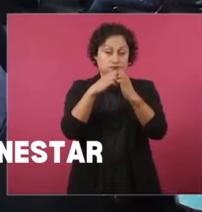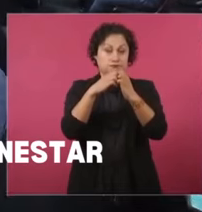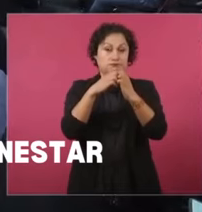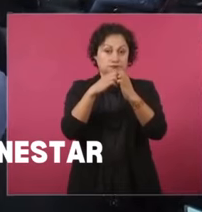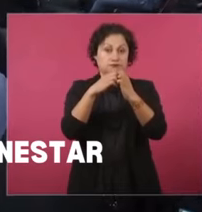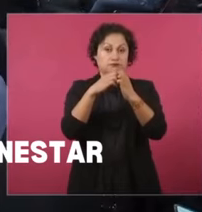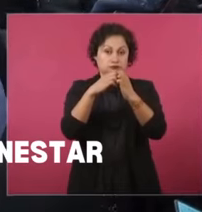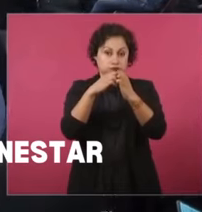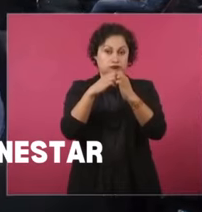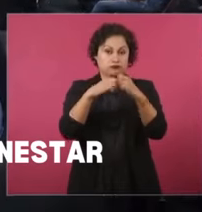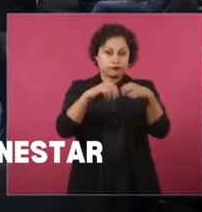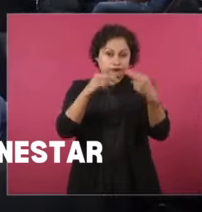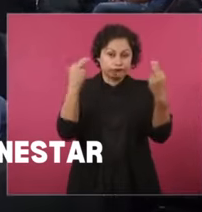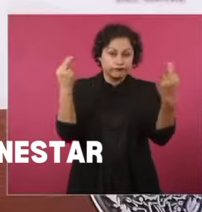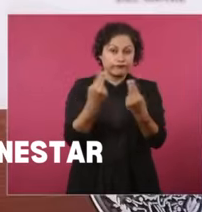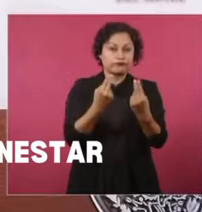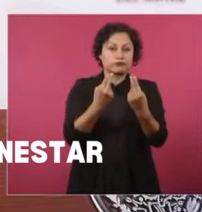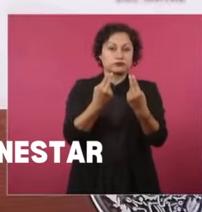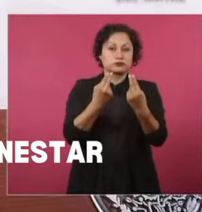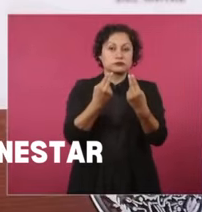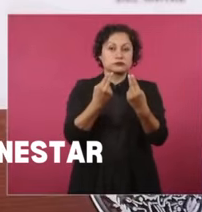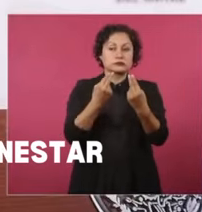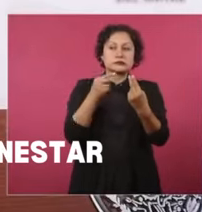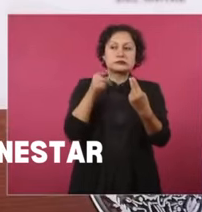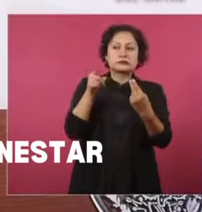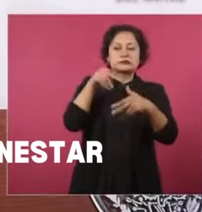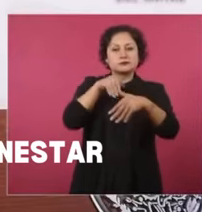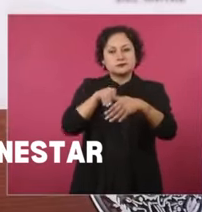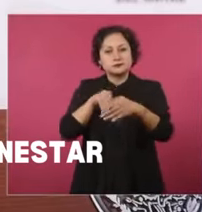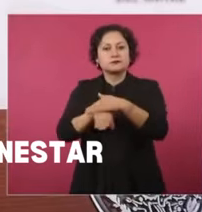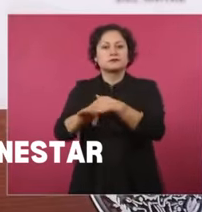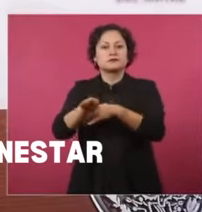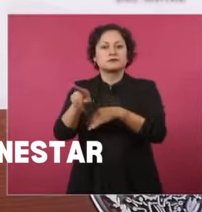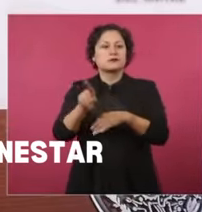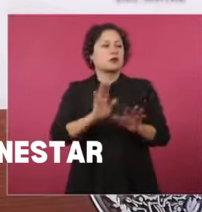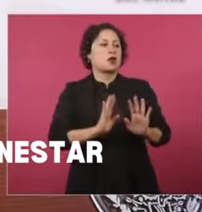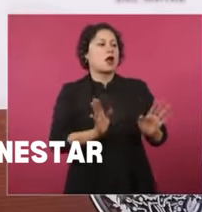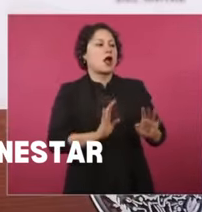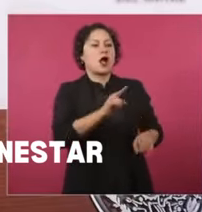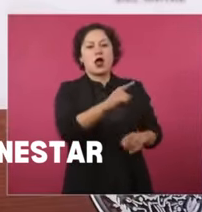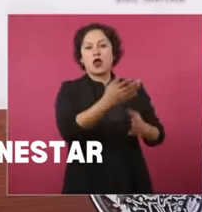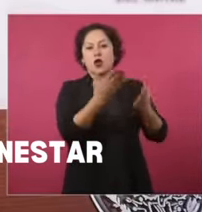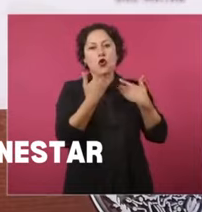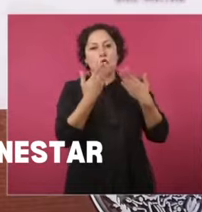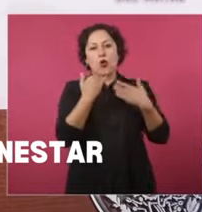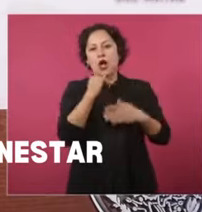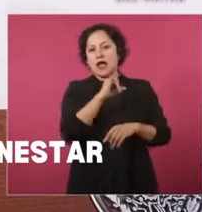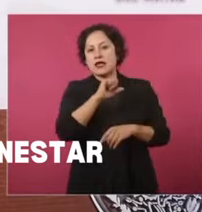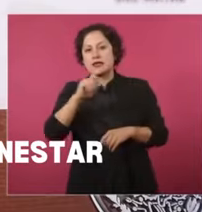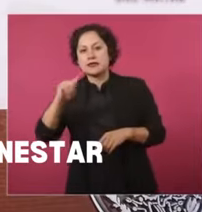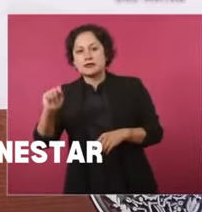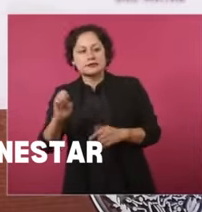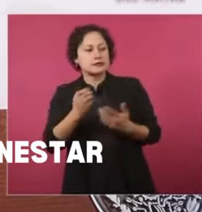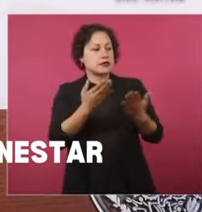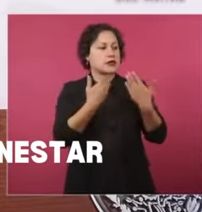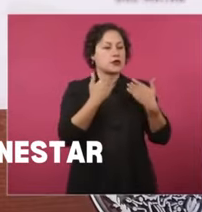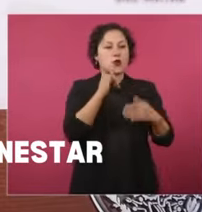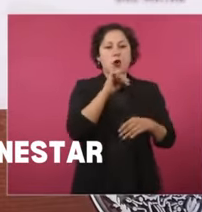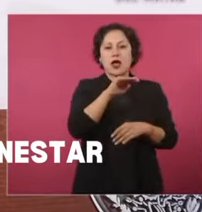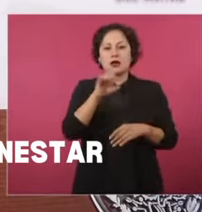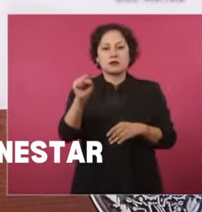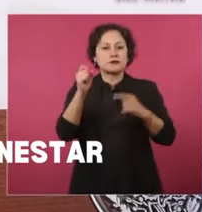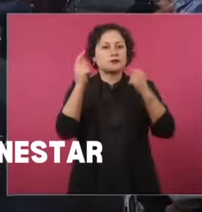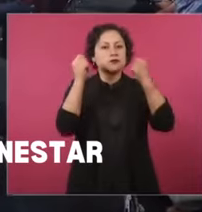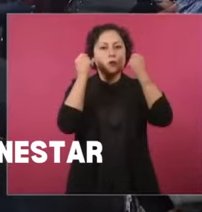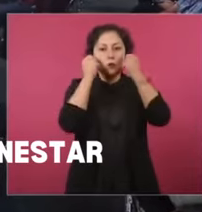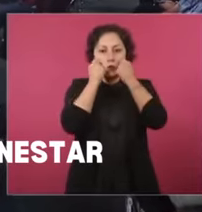sea derechohabiente o no, tenga seguridad social o no, puede ir a un hospital